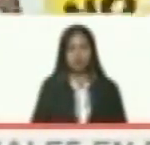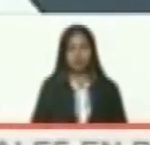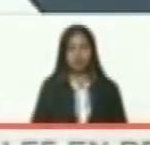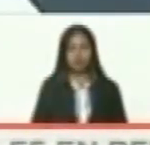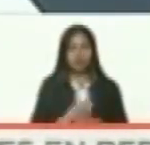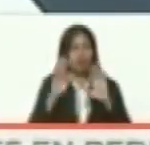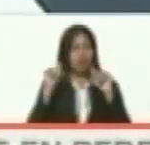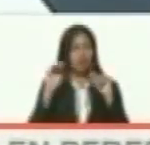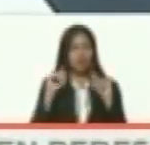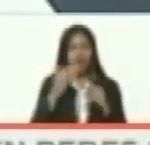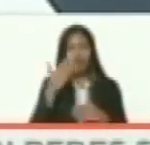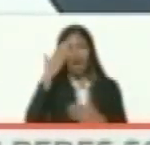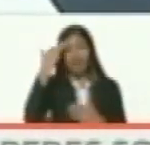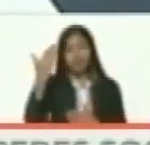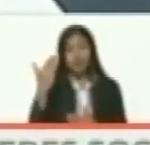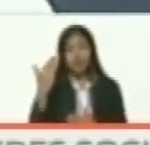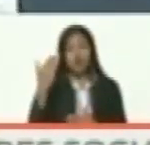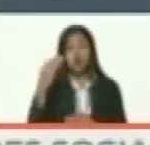Adiós rogando